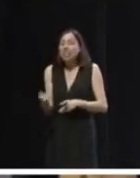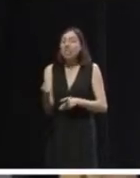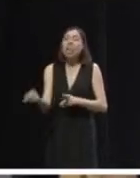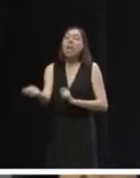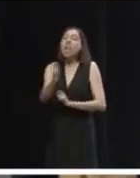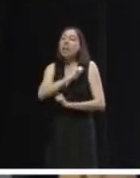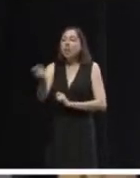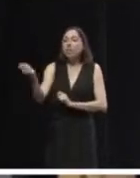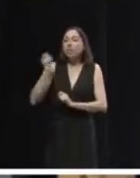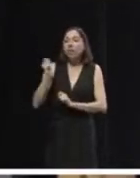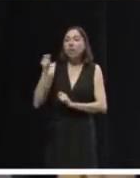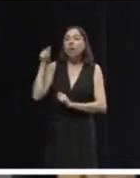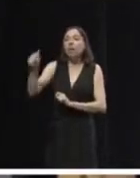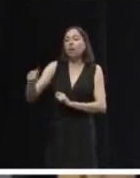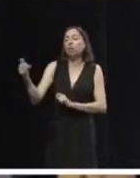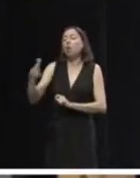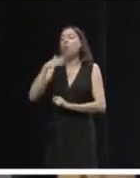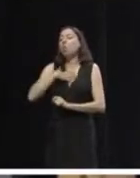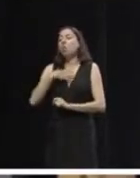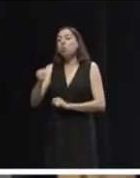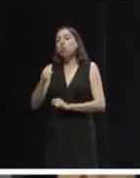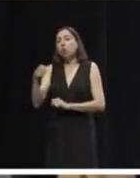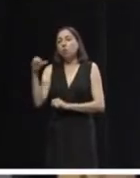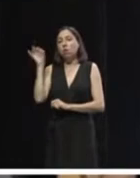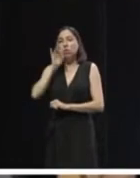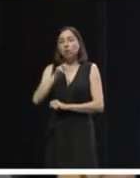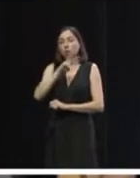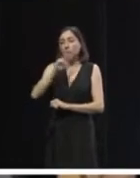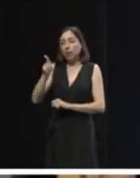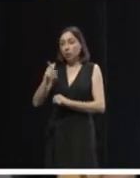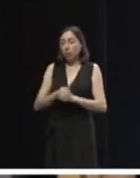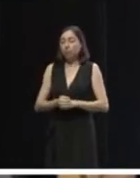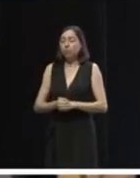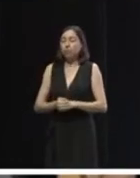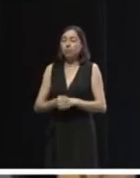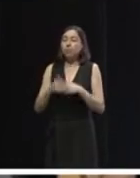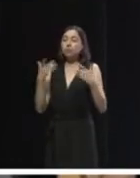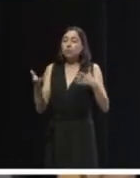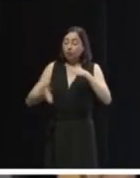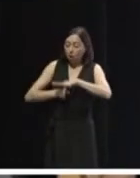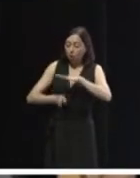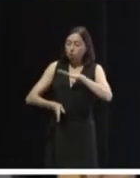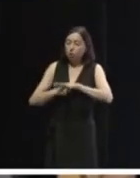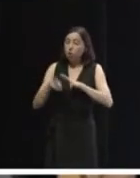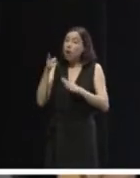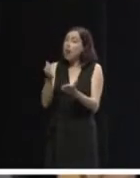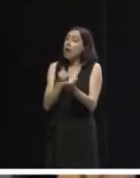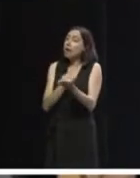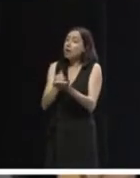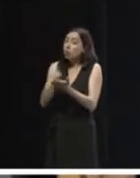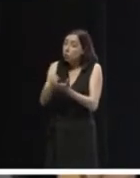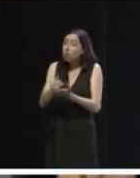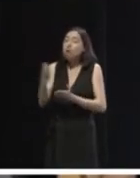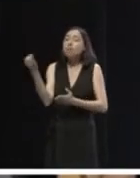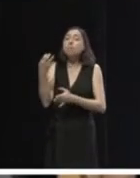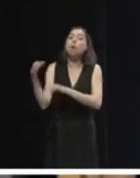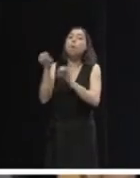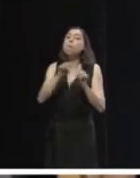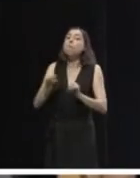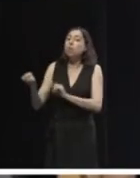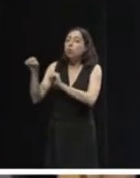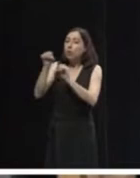estos patrones del siglo XXI. Y sigo. En agricultura tenemos que proteger